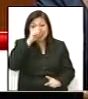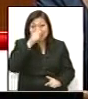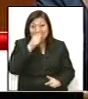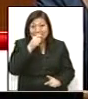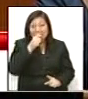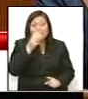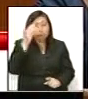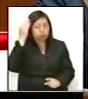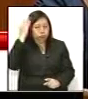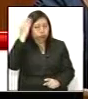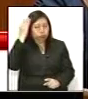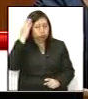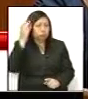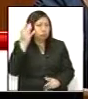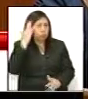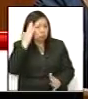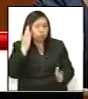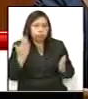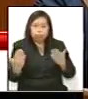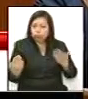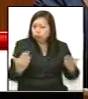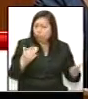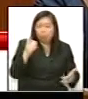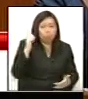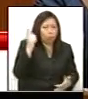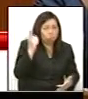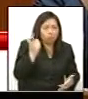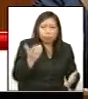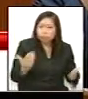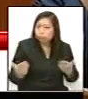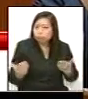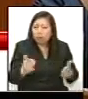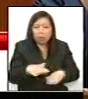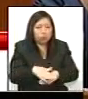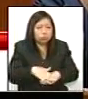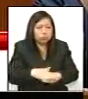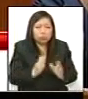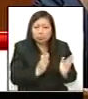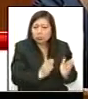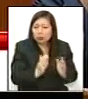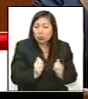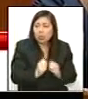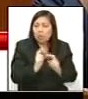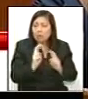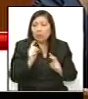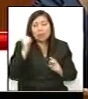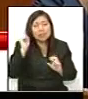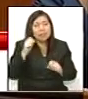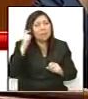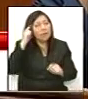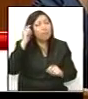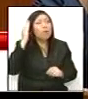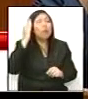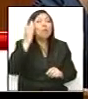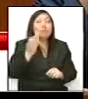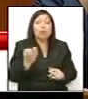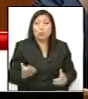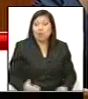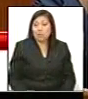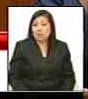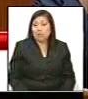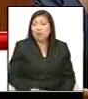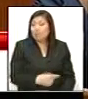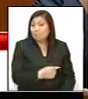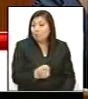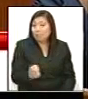la capacidad de liderazgo, la capacidad de un planificador con visión a futuro. Porque imagínense